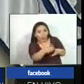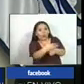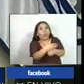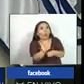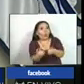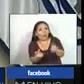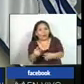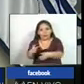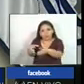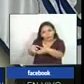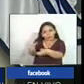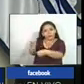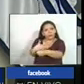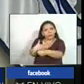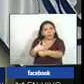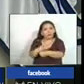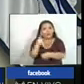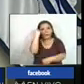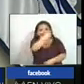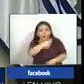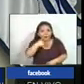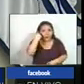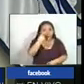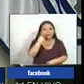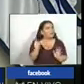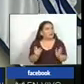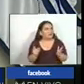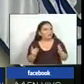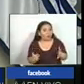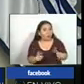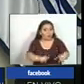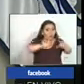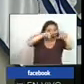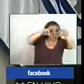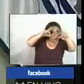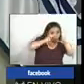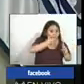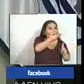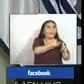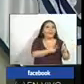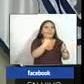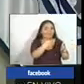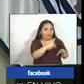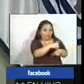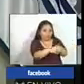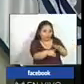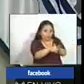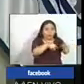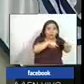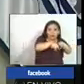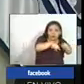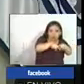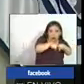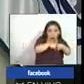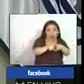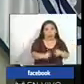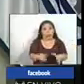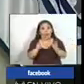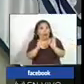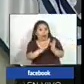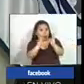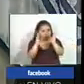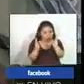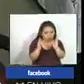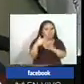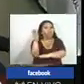partidos políticos. Como es por rostro, aparecería la fotografía del candidato en las banderas en las cuales van